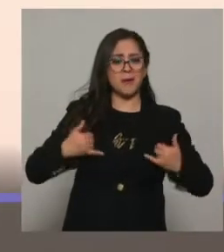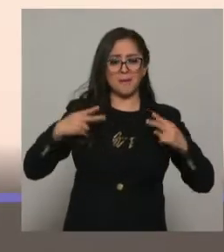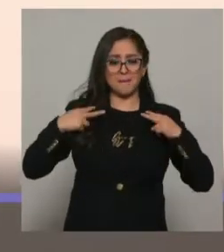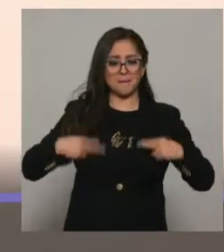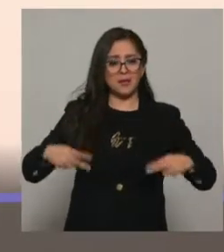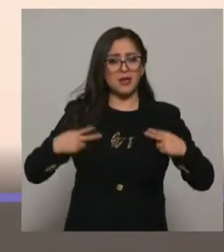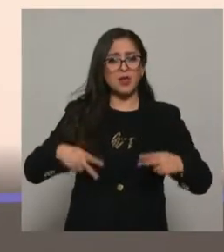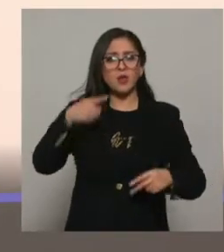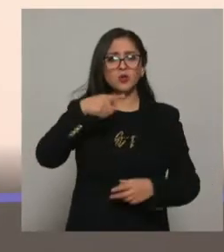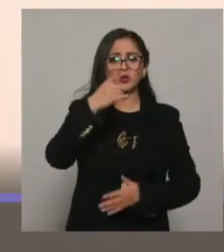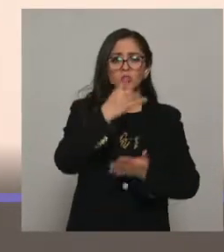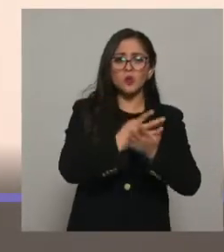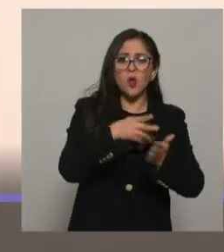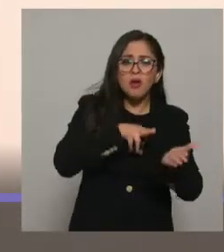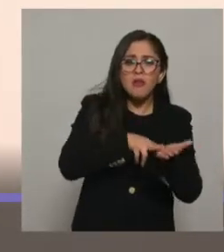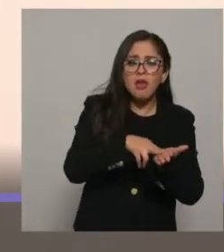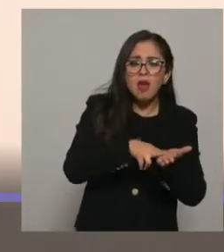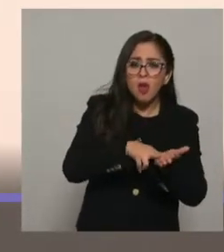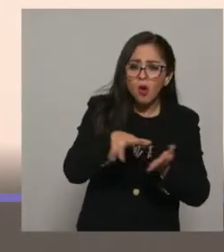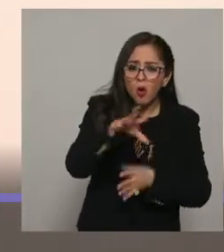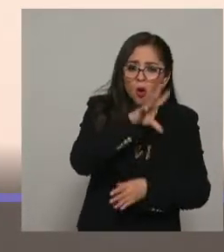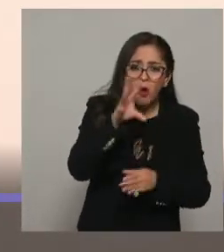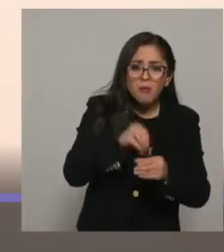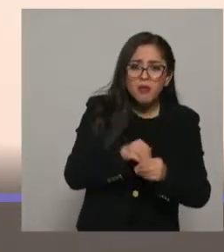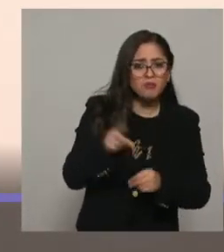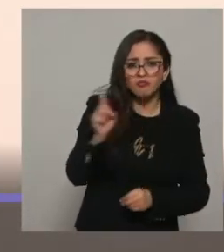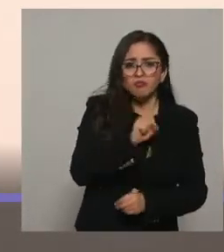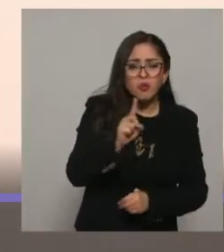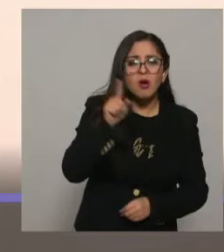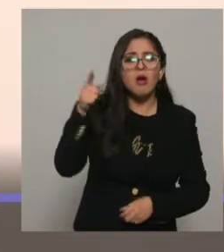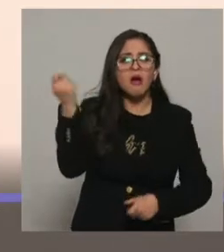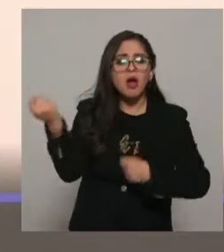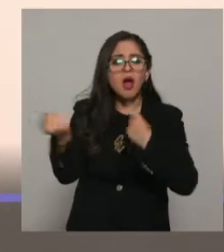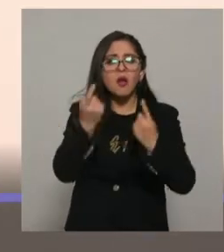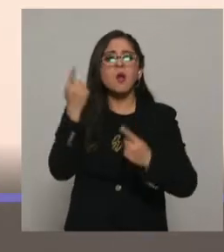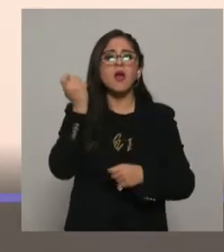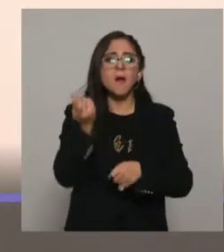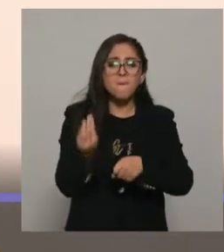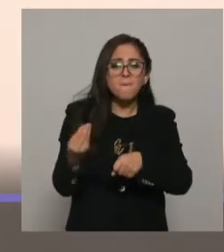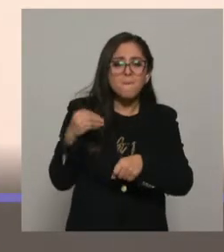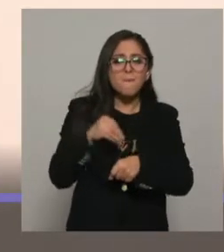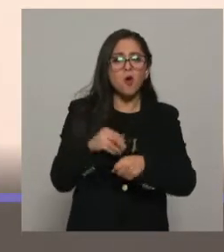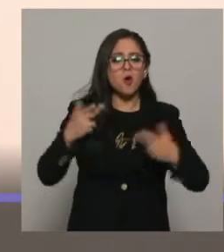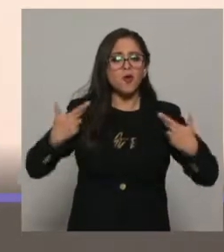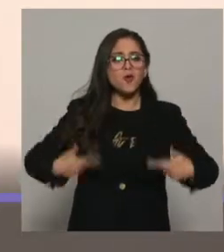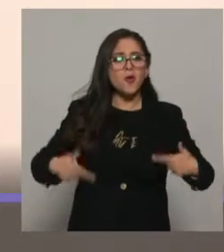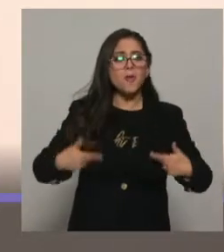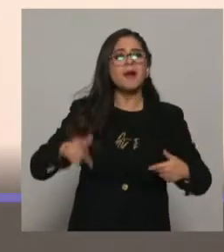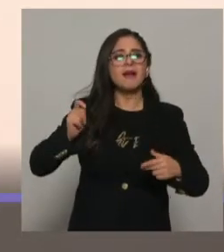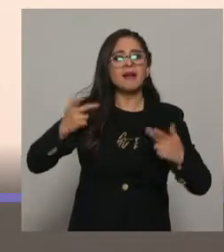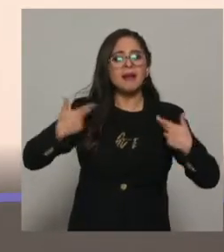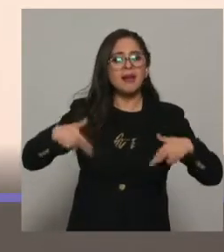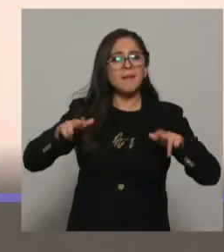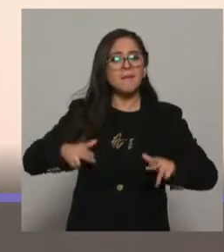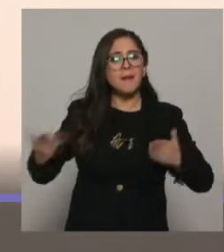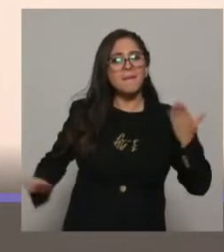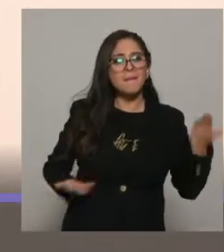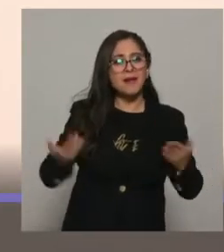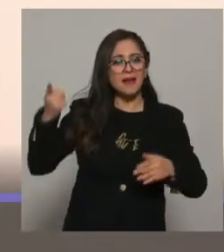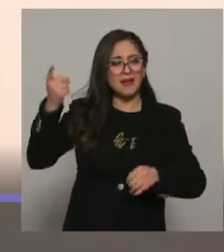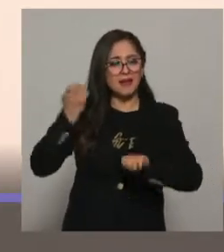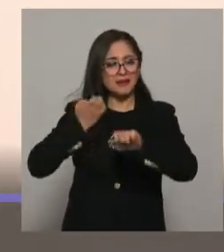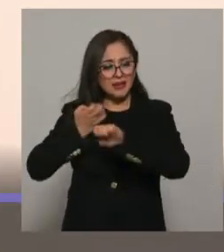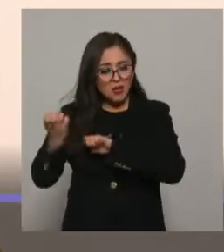negro. Muchas de ellas optan por los trajes regionales, pero la cara sí se la